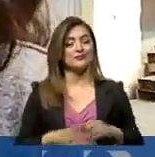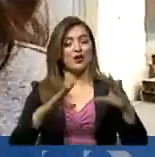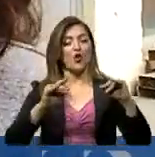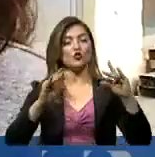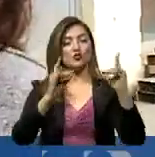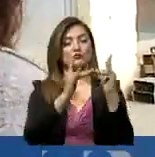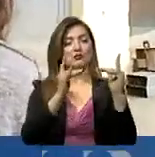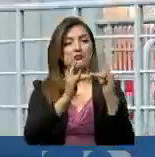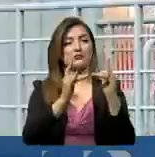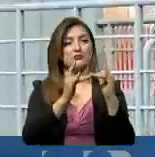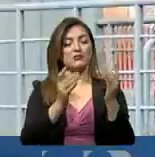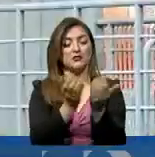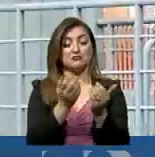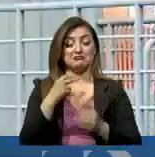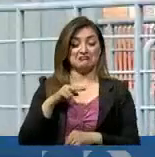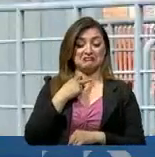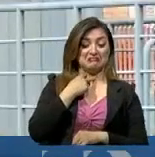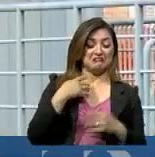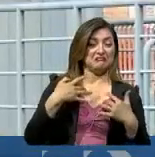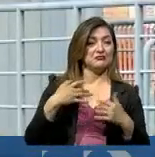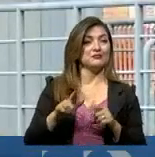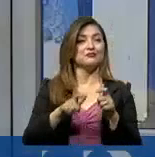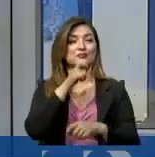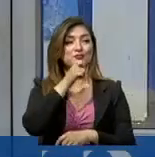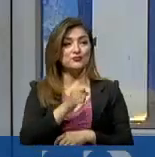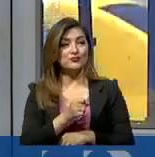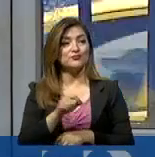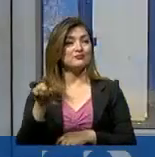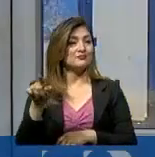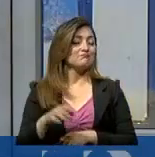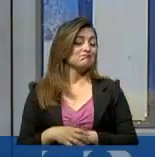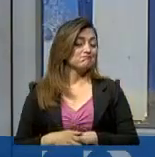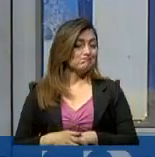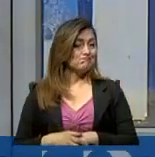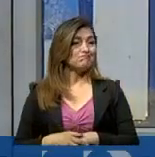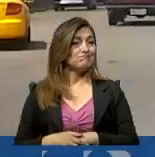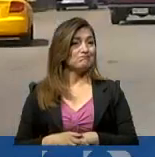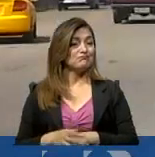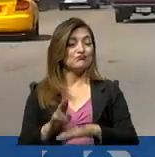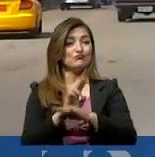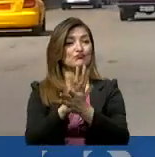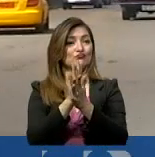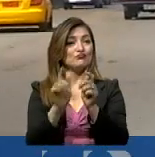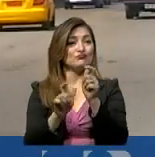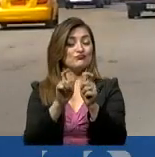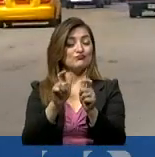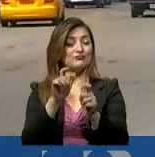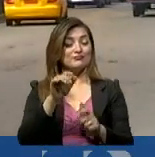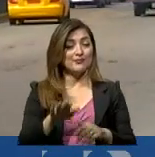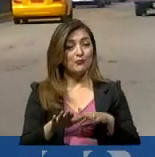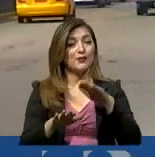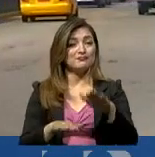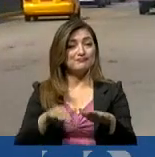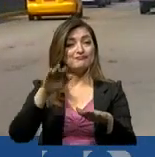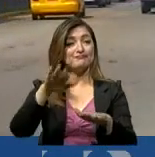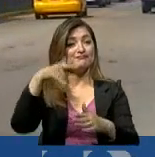de basura, pues da miedo. Algunos por vetustez y por el deterioro ya han sido deshabilitadas y los pasajeros tienen que caminar